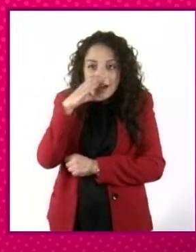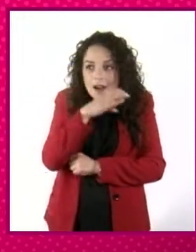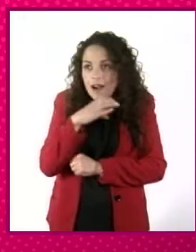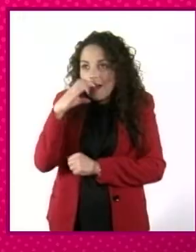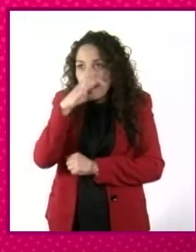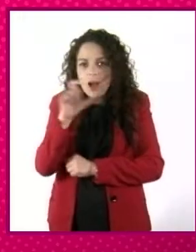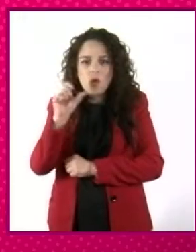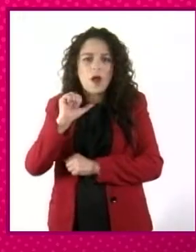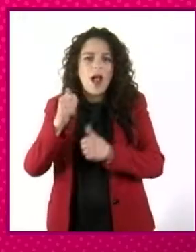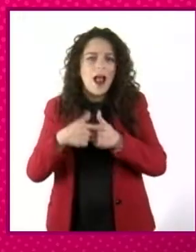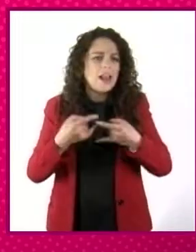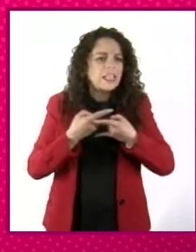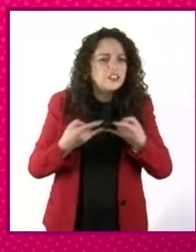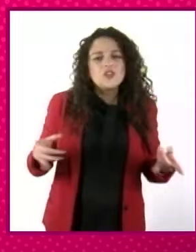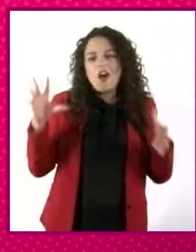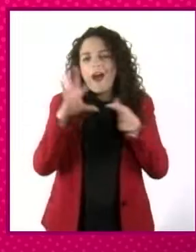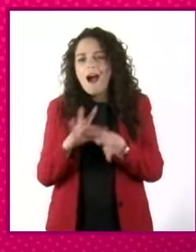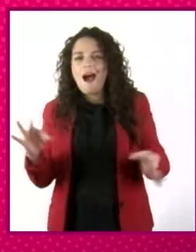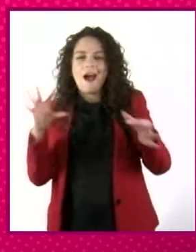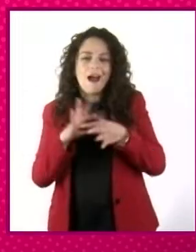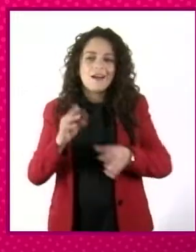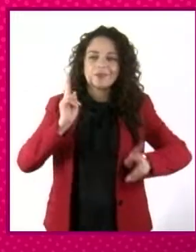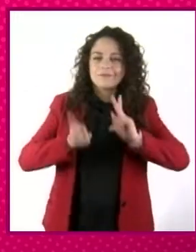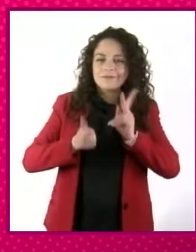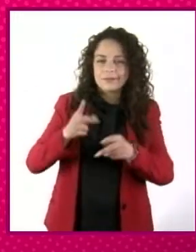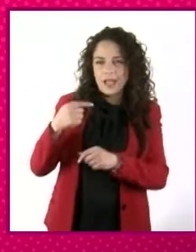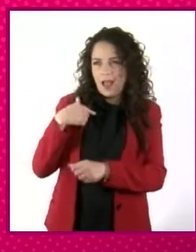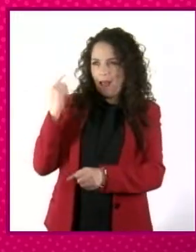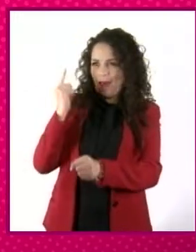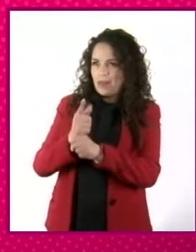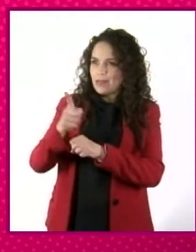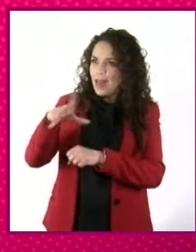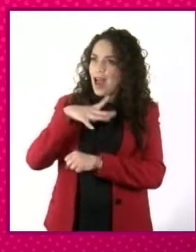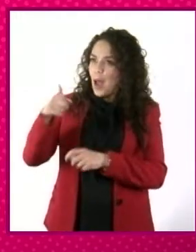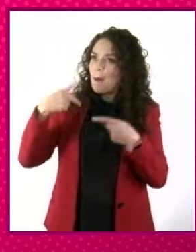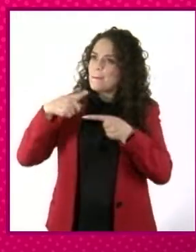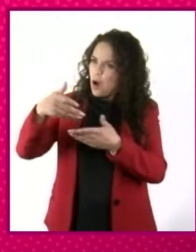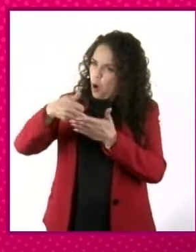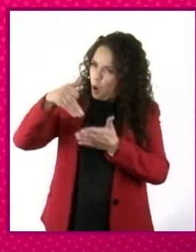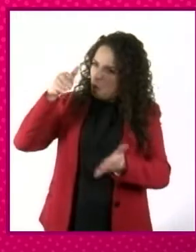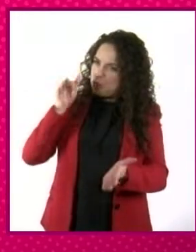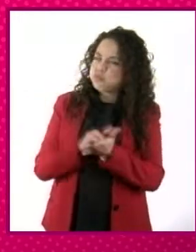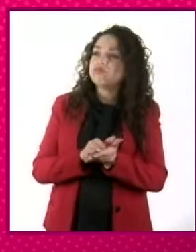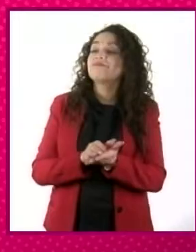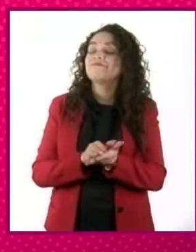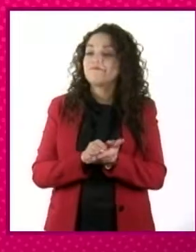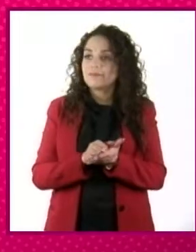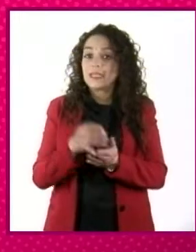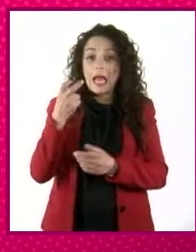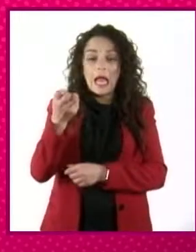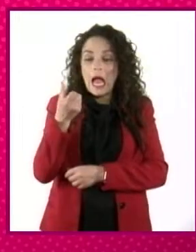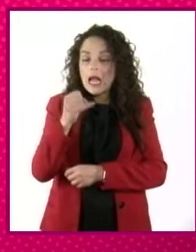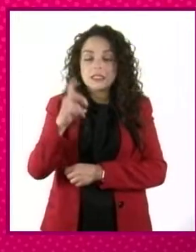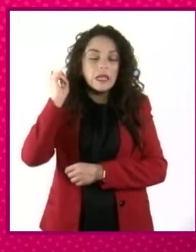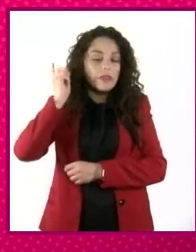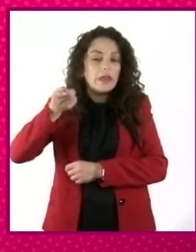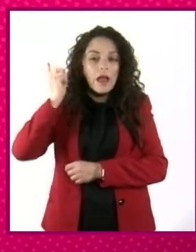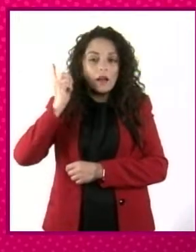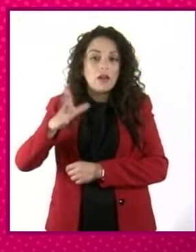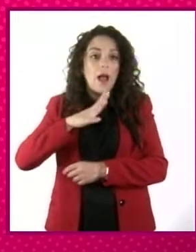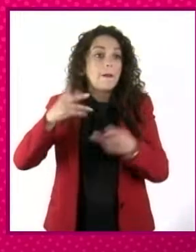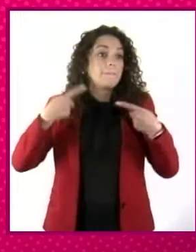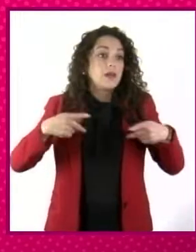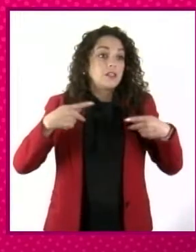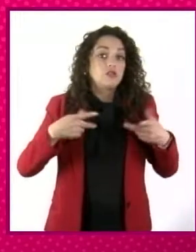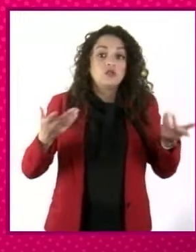una historia o nos narran una historia, identificamos héroes. Y esto lo vemos en el día a día. Hay héroes pues